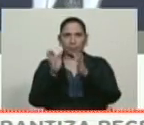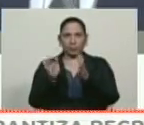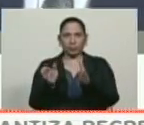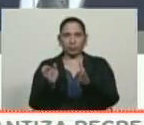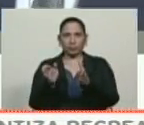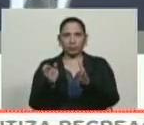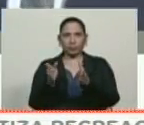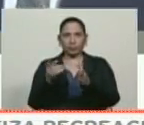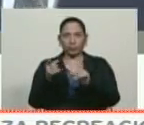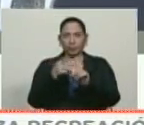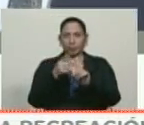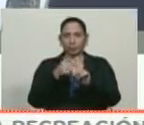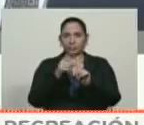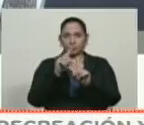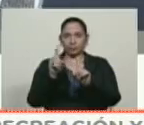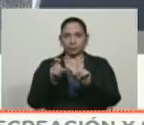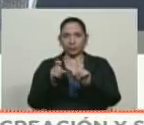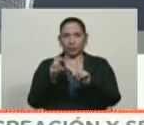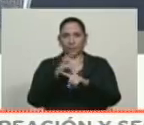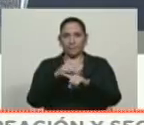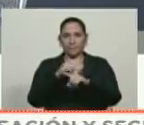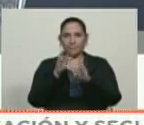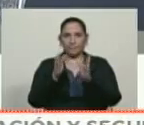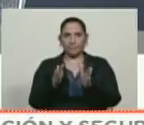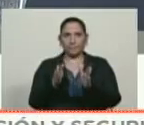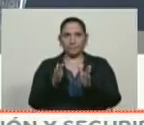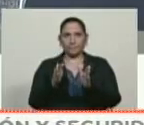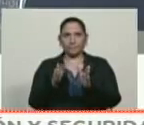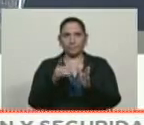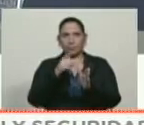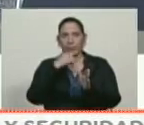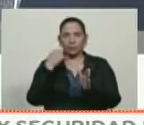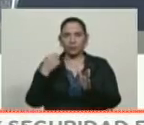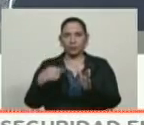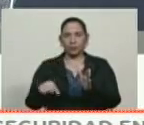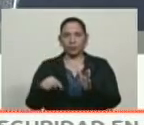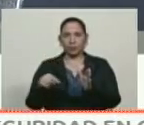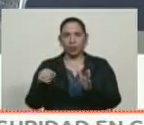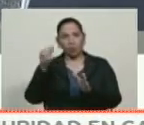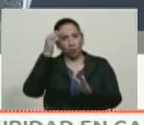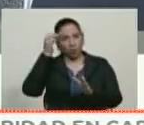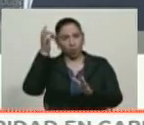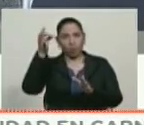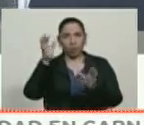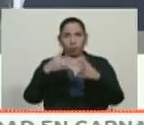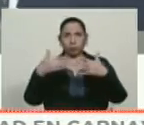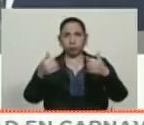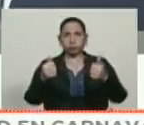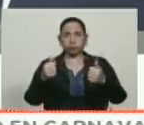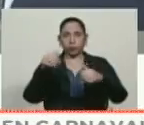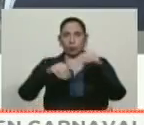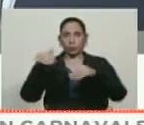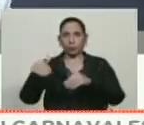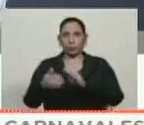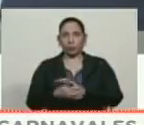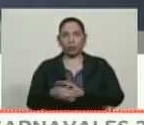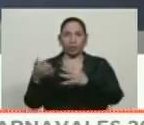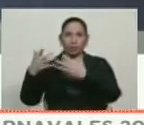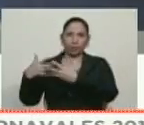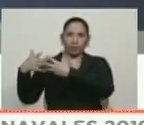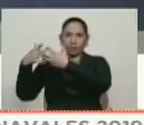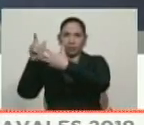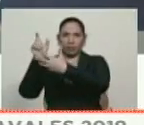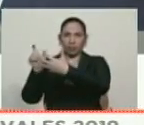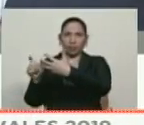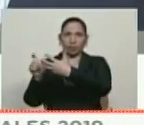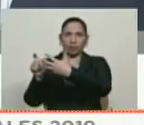la primera pregunta es para el señor ministro. La resolución rusa en el Consejo de Seguridad de la ONU consiguió menos votos que la estadounidense, y si no